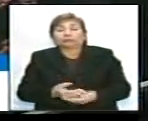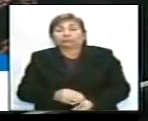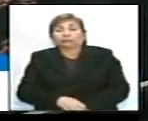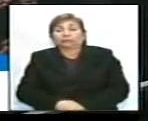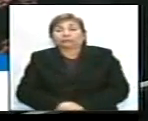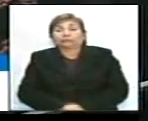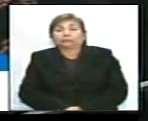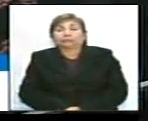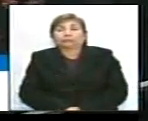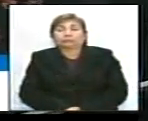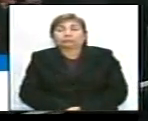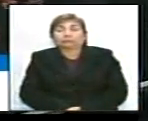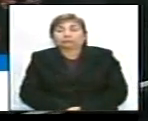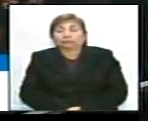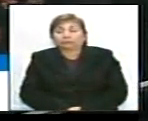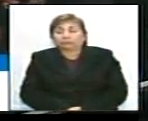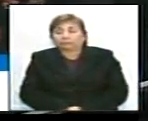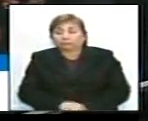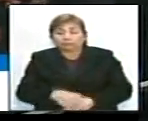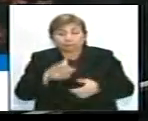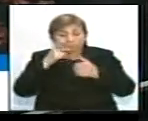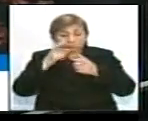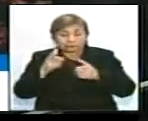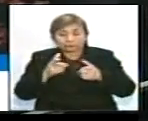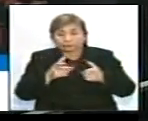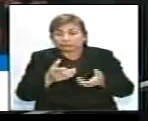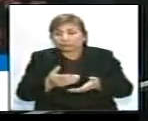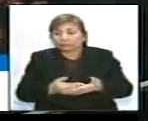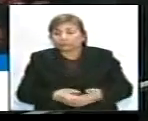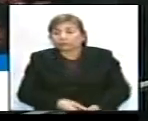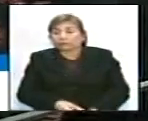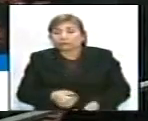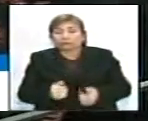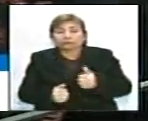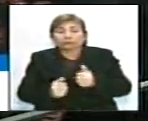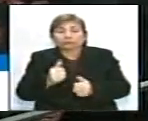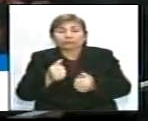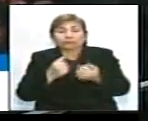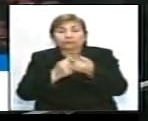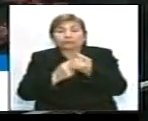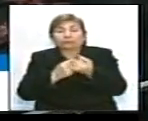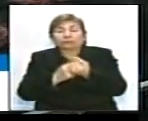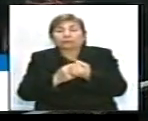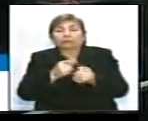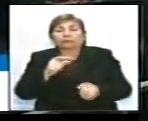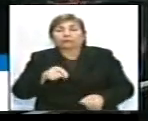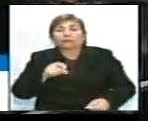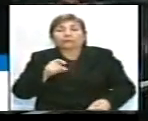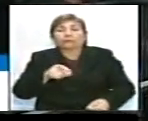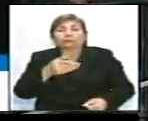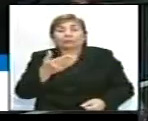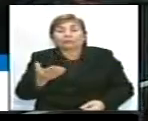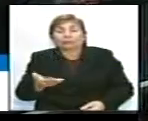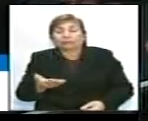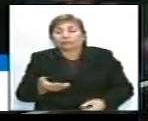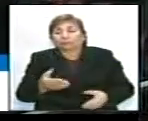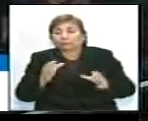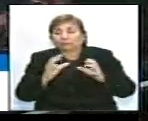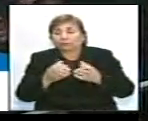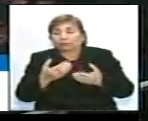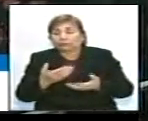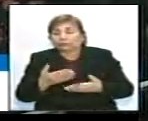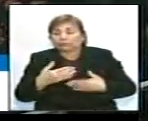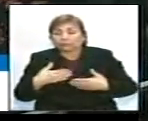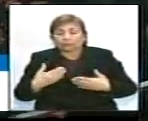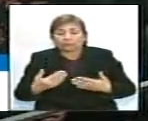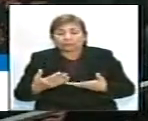recurso hídrico? Pues somos legisladores, entonces, ¿cuál es el soporte que usted necesitaría para que con este enfoque poder